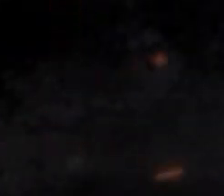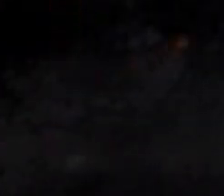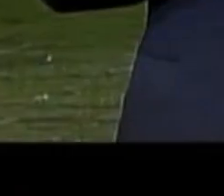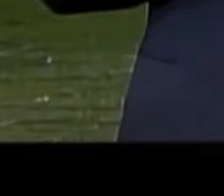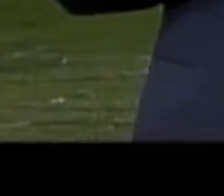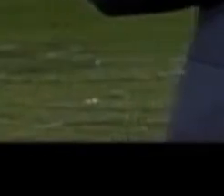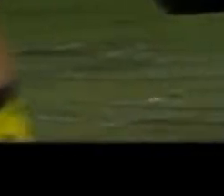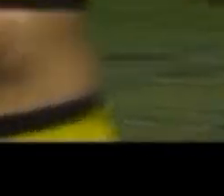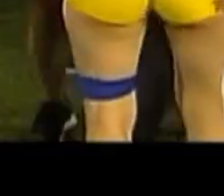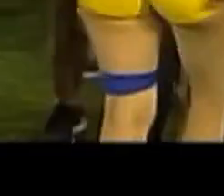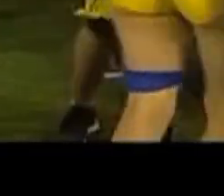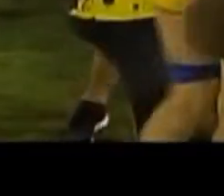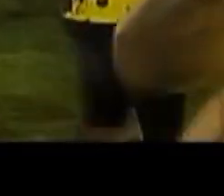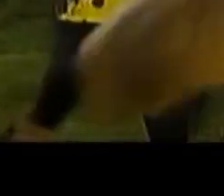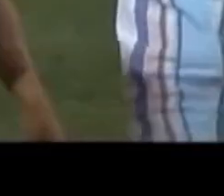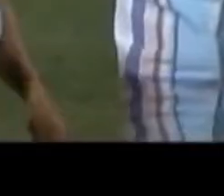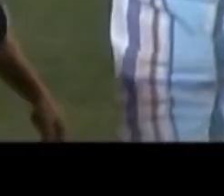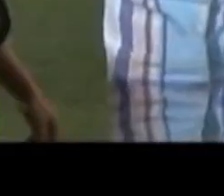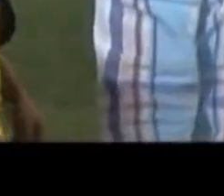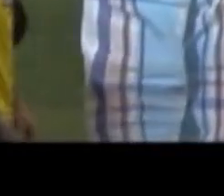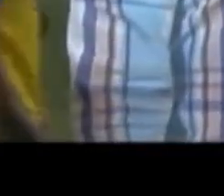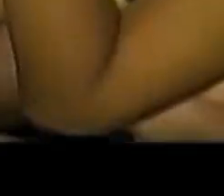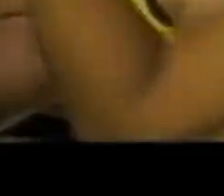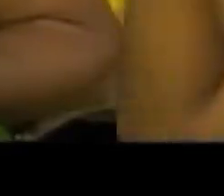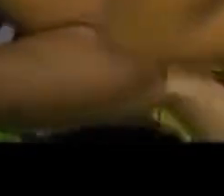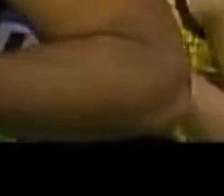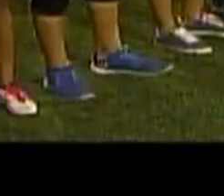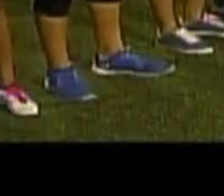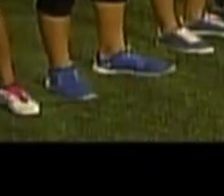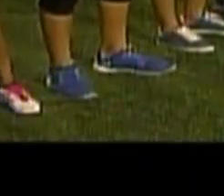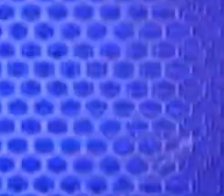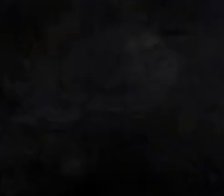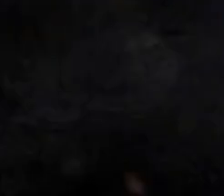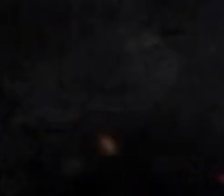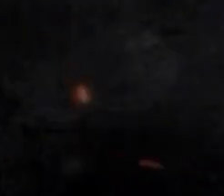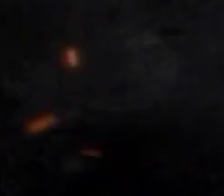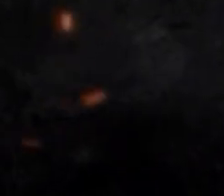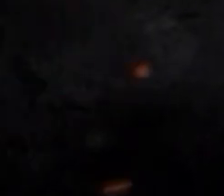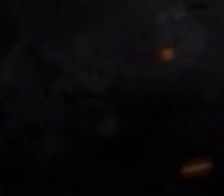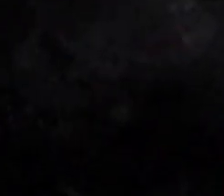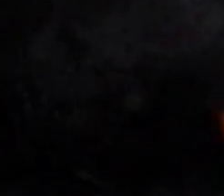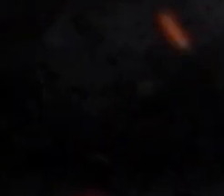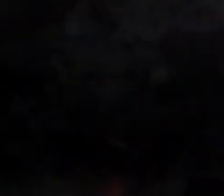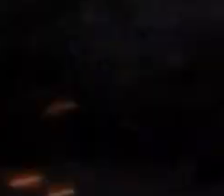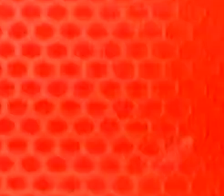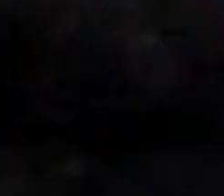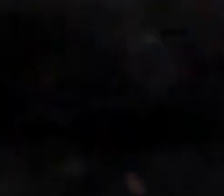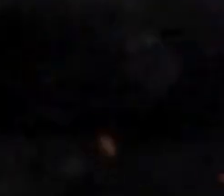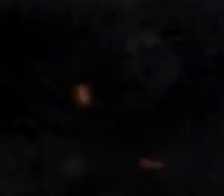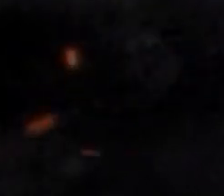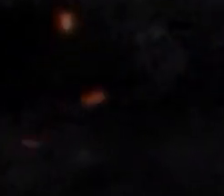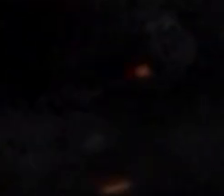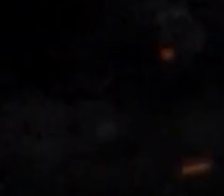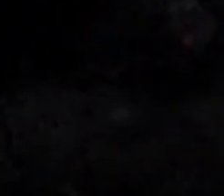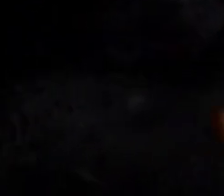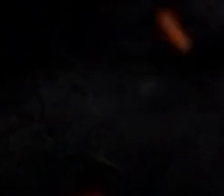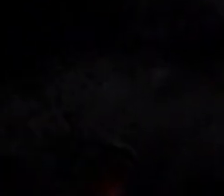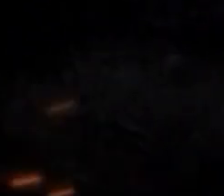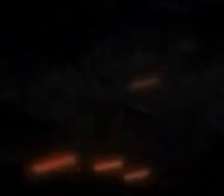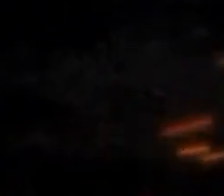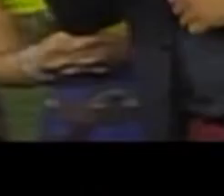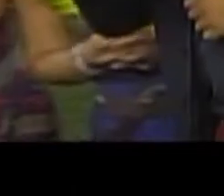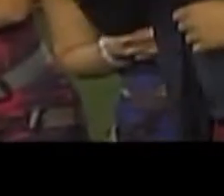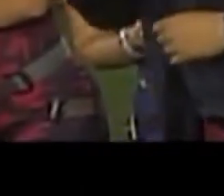Hoy, los soñadores están divididos en grupos. Fantásticos Junior y